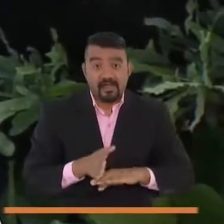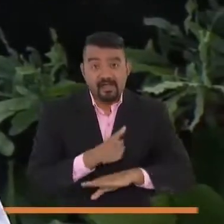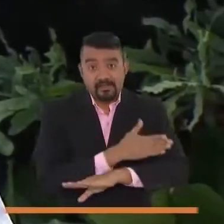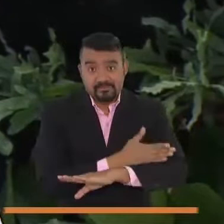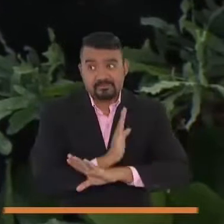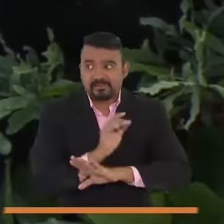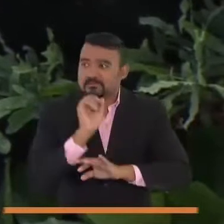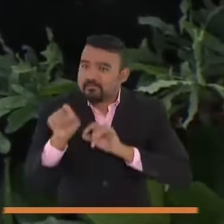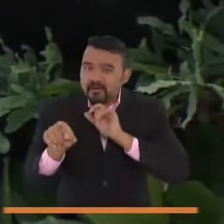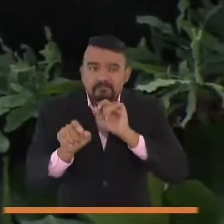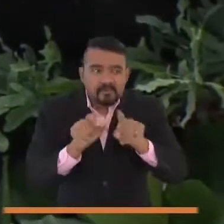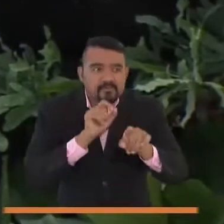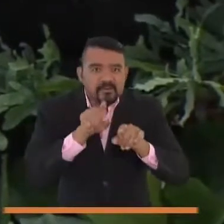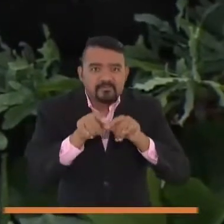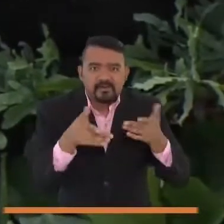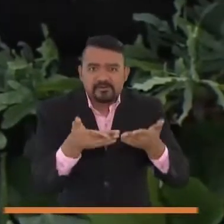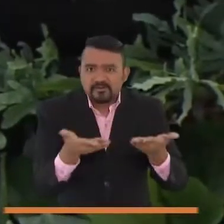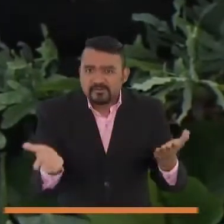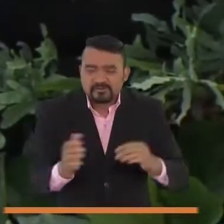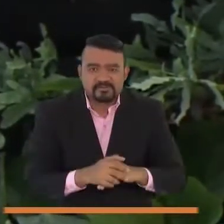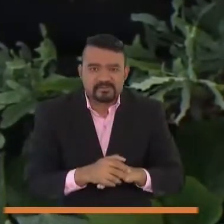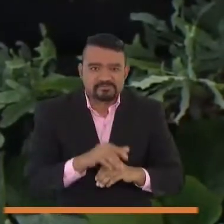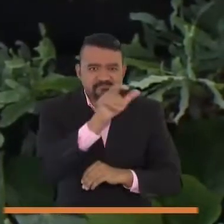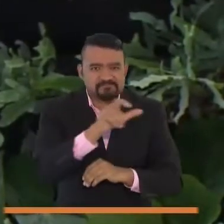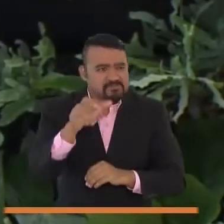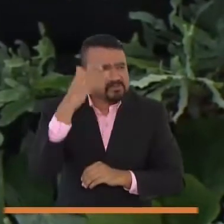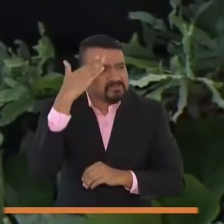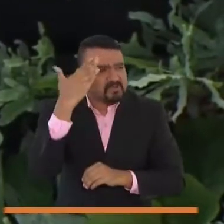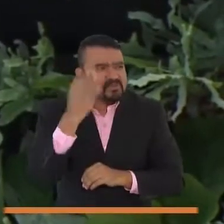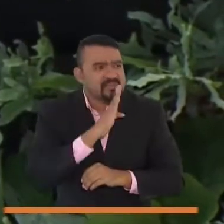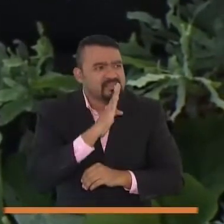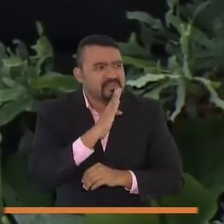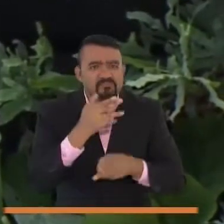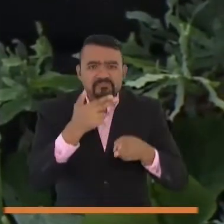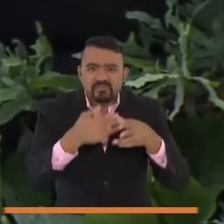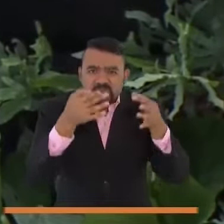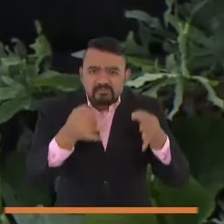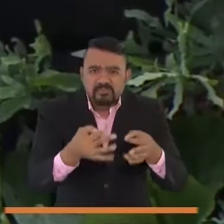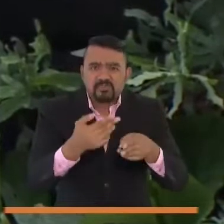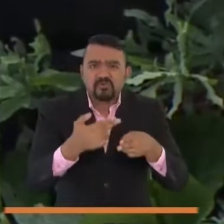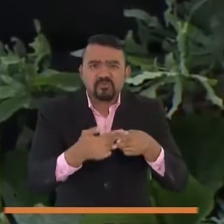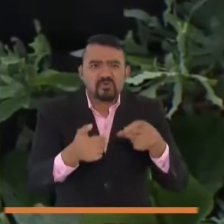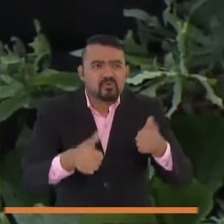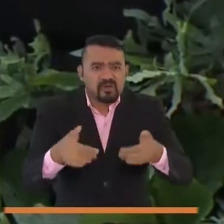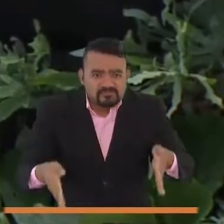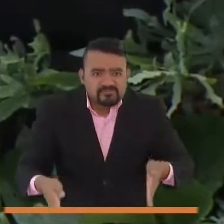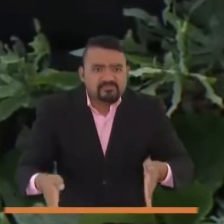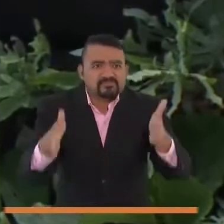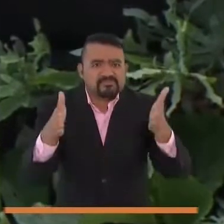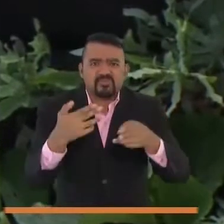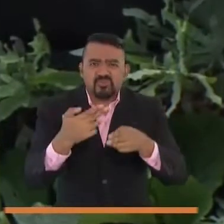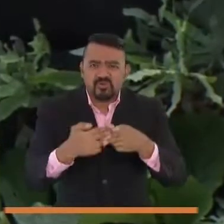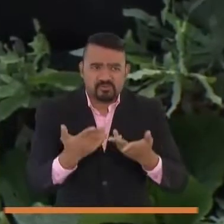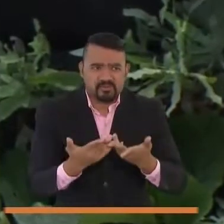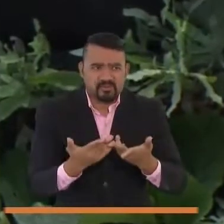manera espontánea en las redes sociales, preguntándole a nuestros ciudadanos, a los envigadeños, qué opinaban